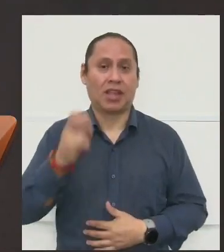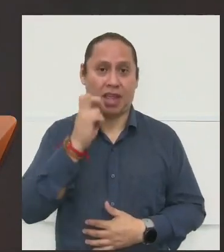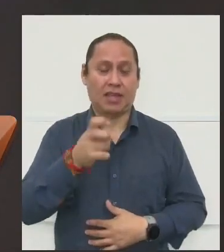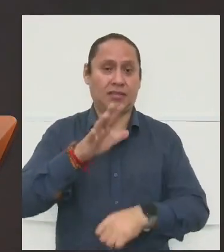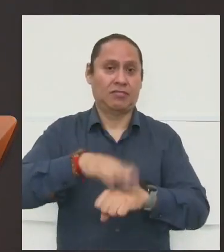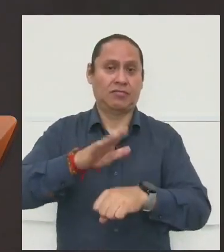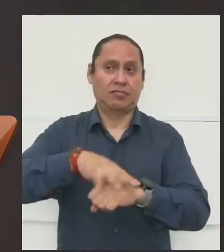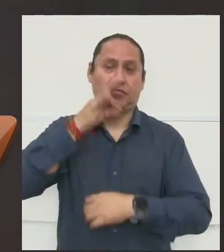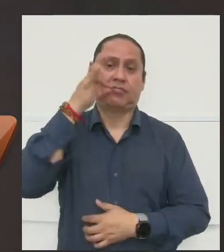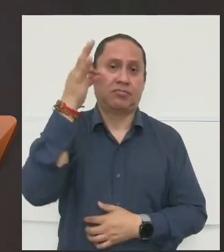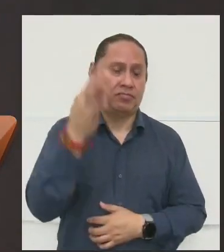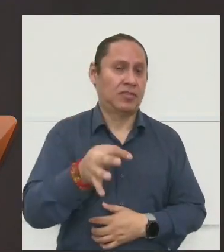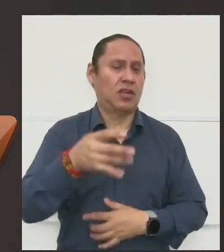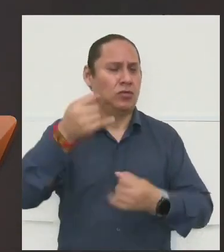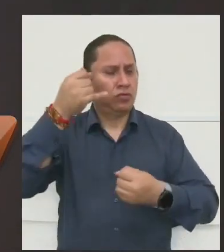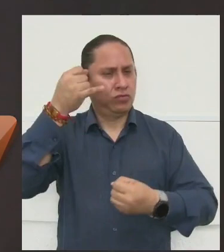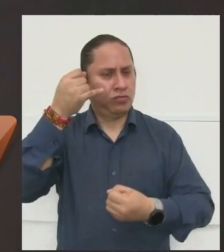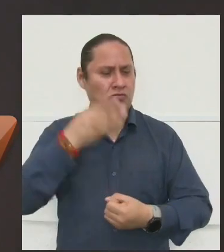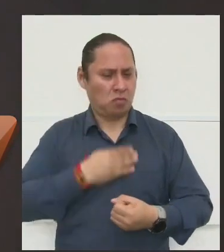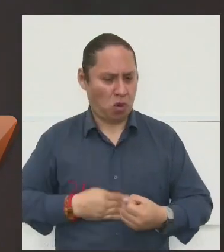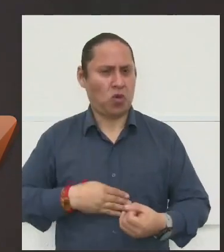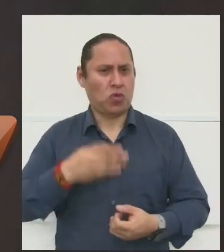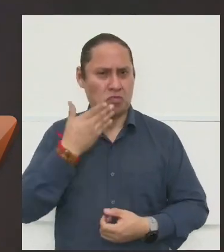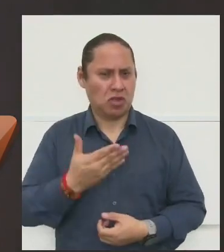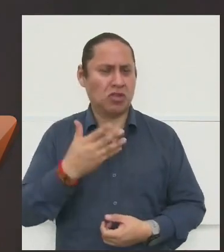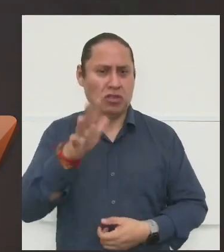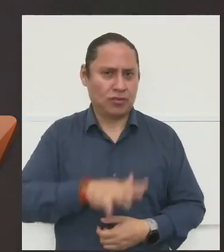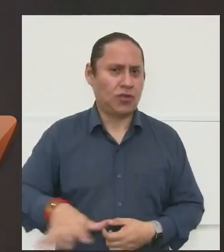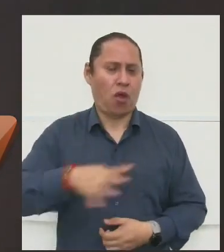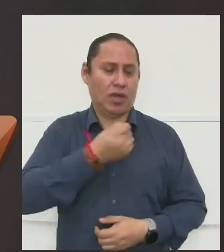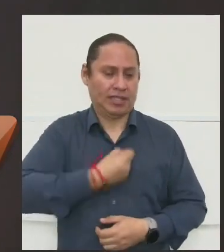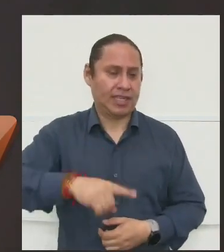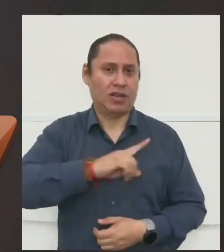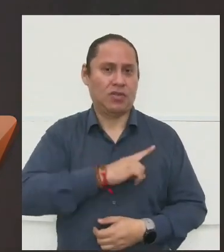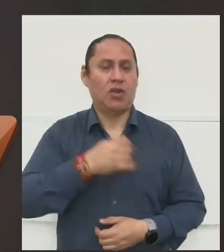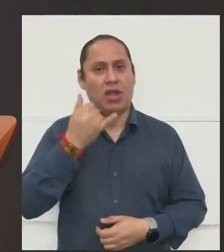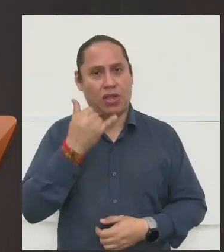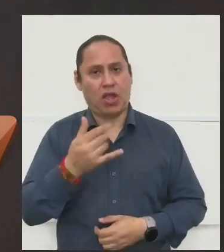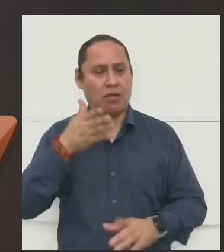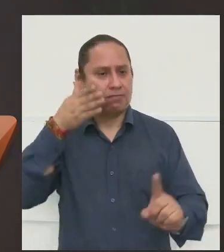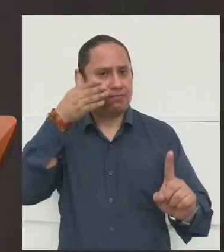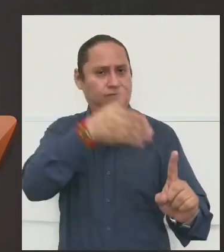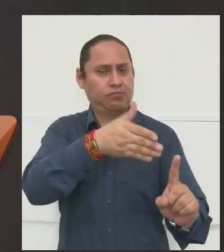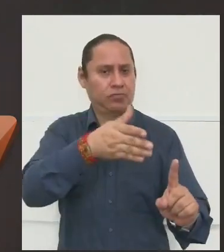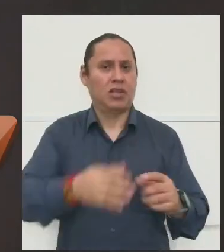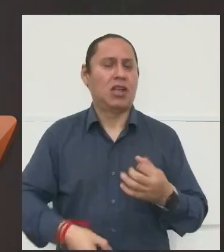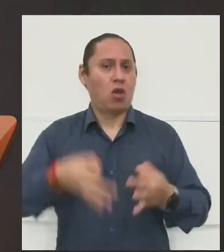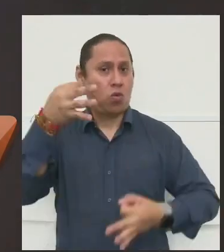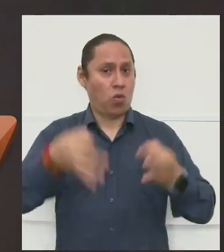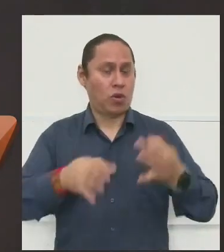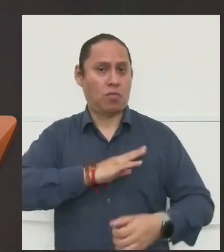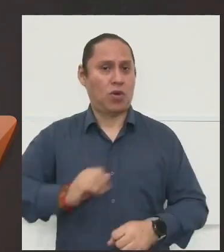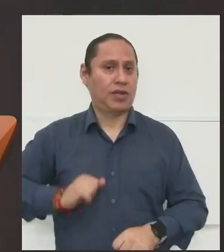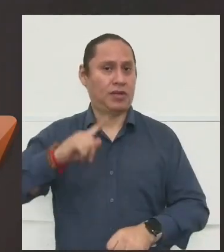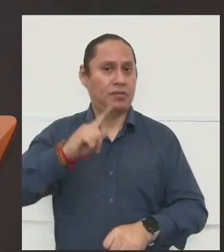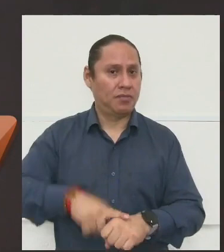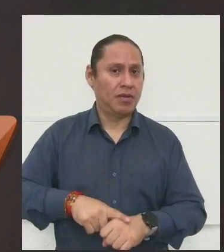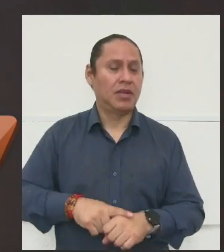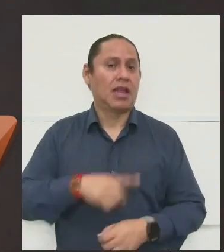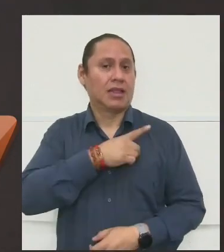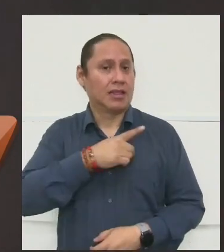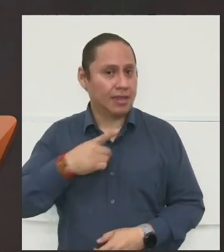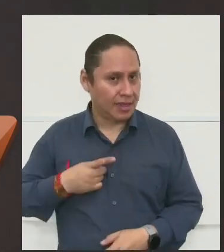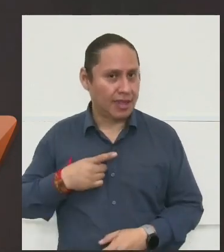exhorto va enfocado Justo a estos sectores que garantizan salud pero también en específico a los jueces municipales que quienes